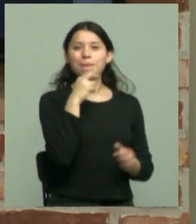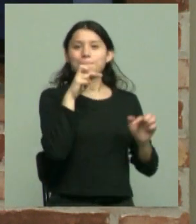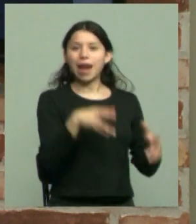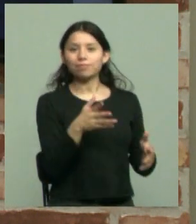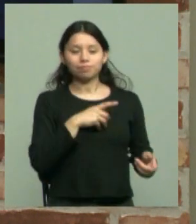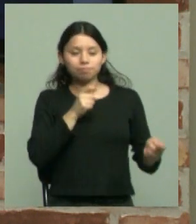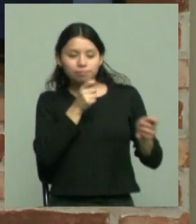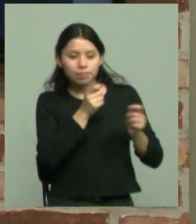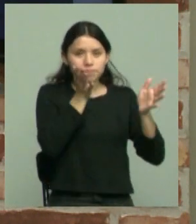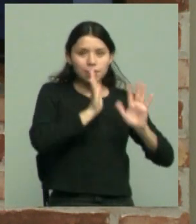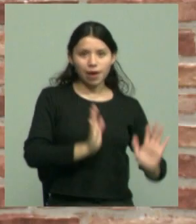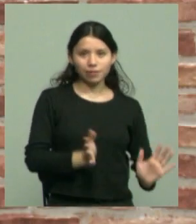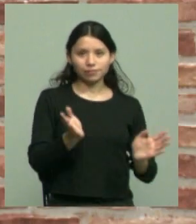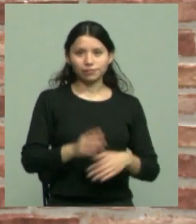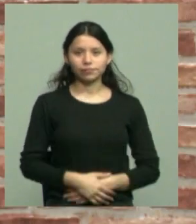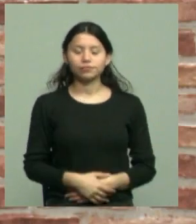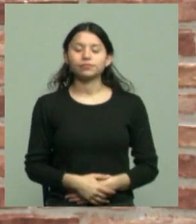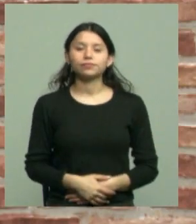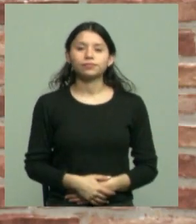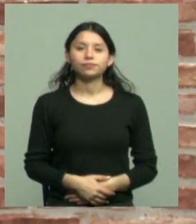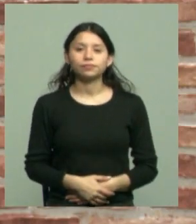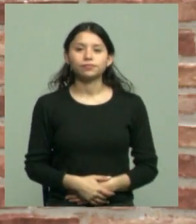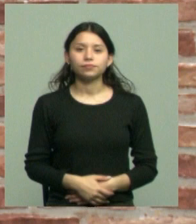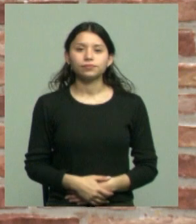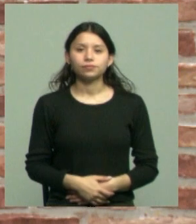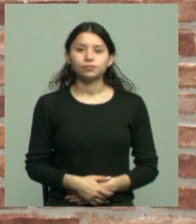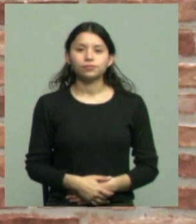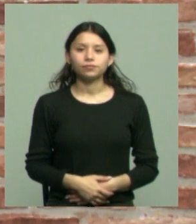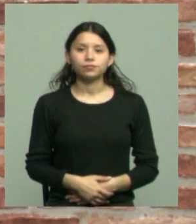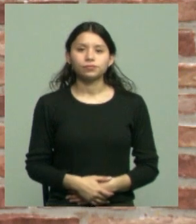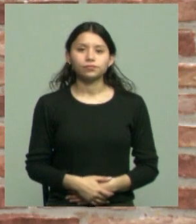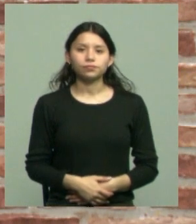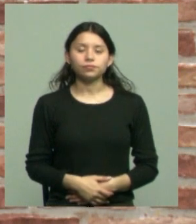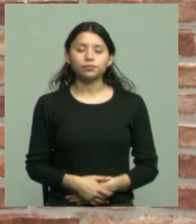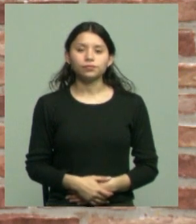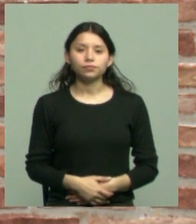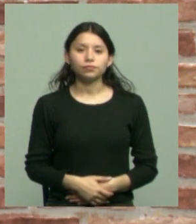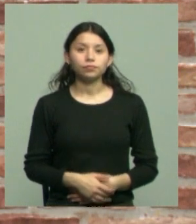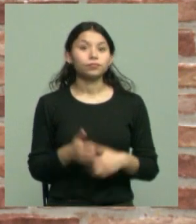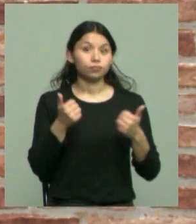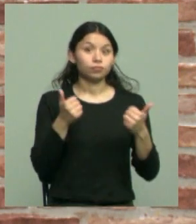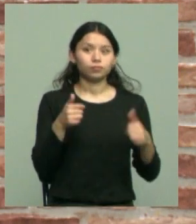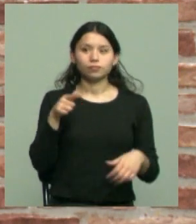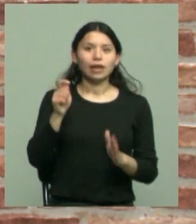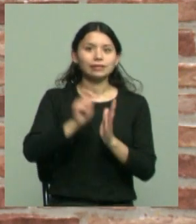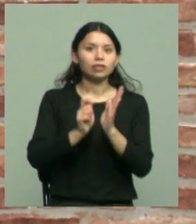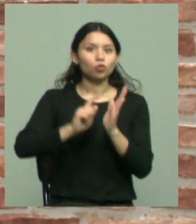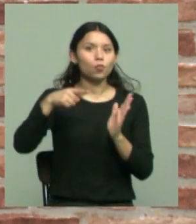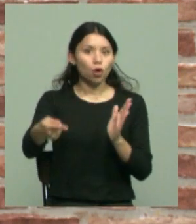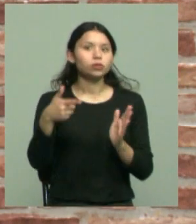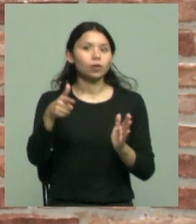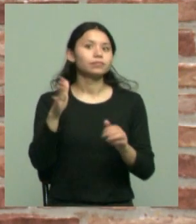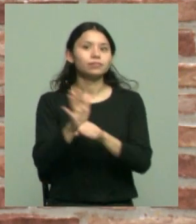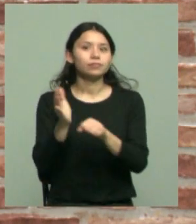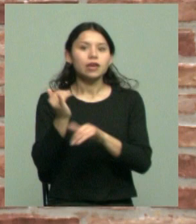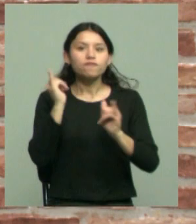a los planes de estudio. Bueno, está claro que va a brindar información absolutamente útil. Bueno, vos repasabas, ¿no? Esto